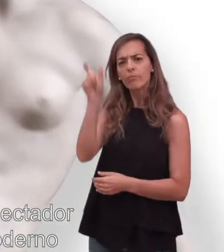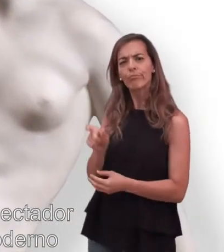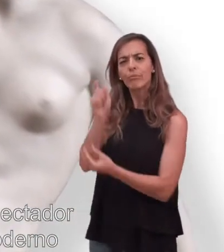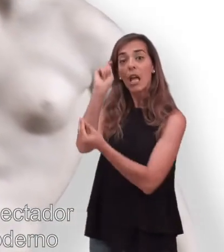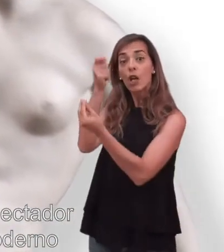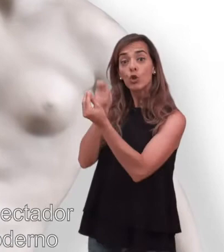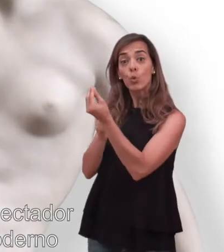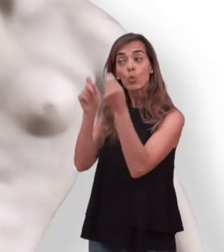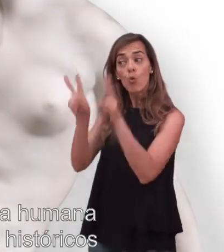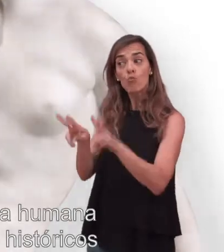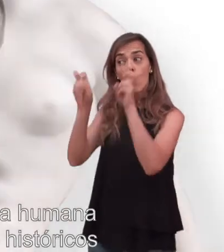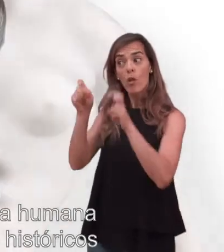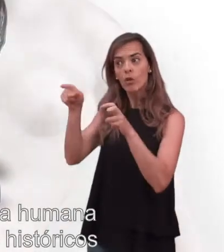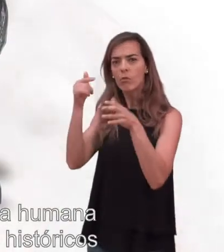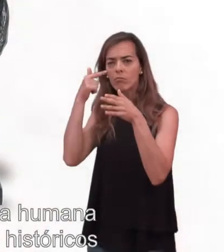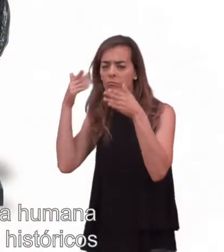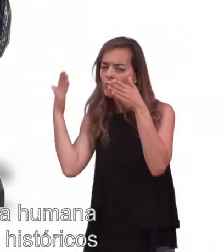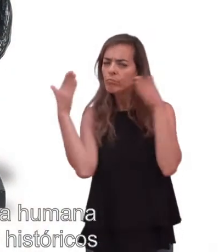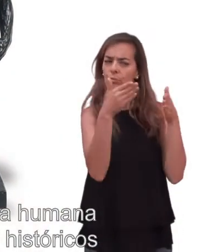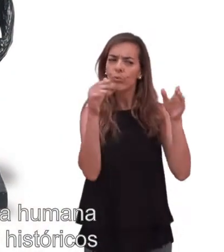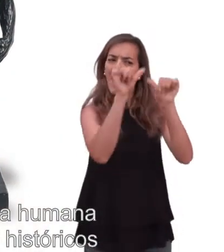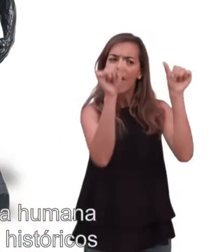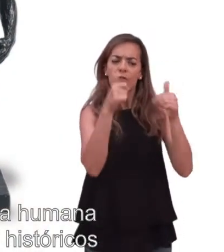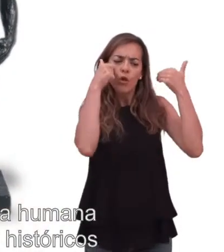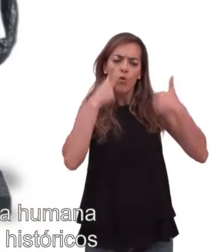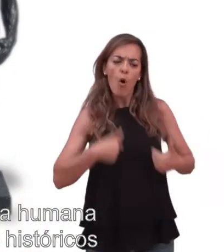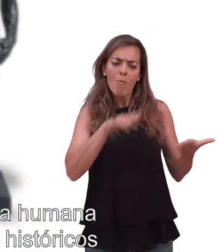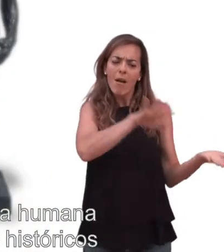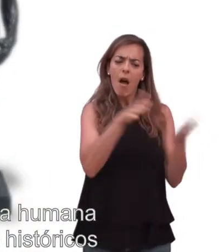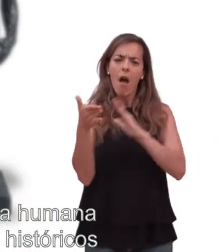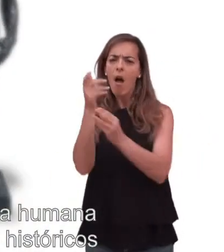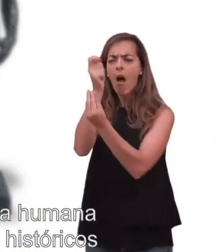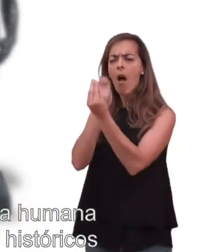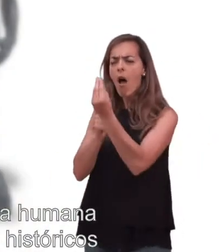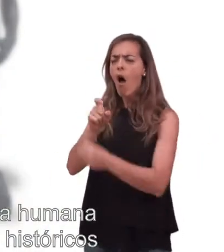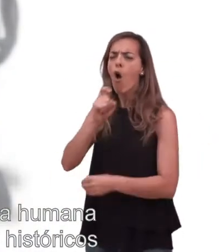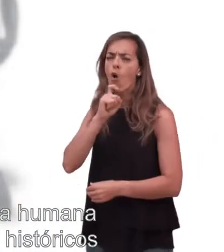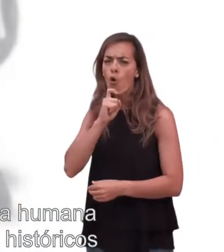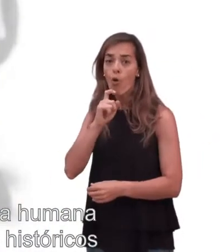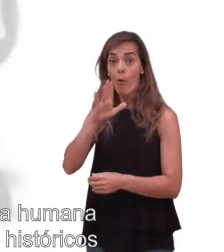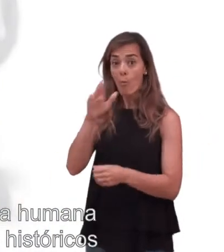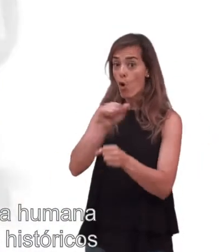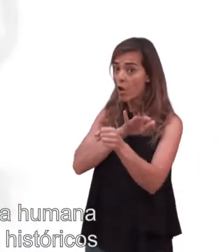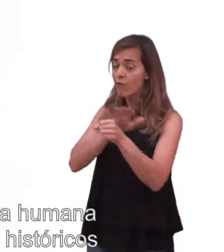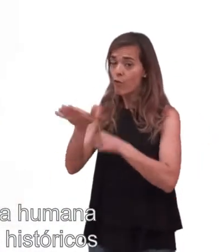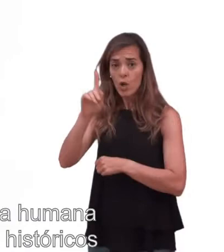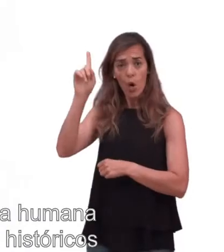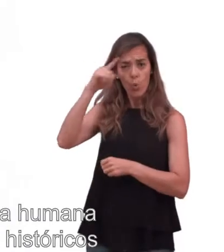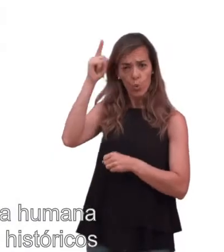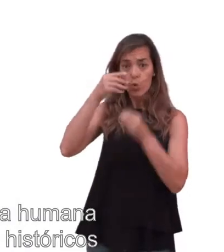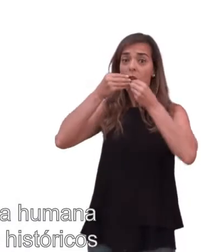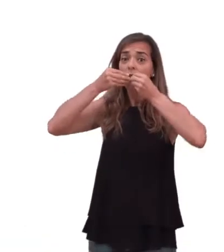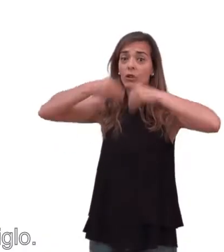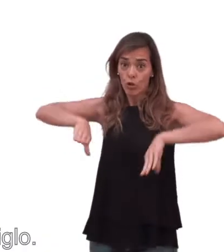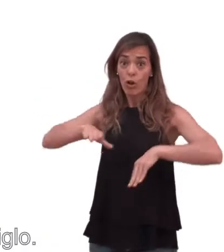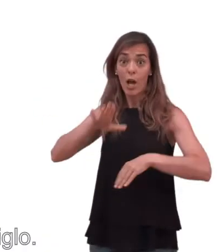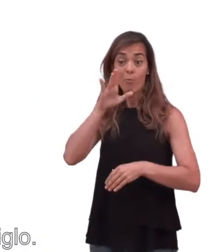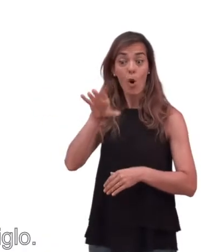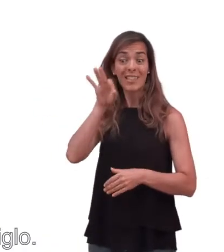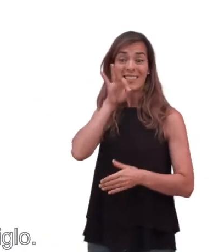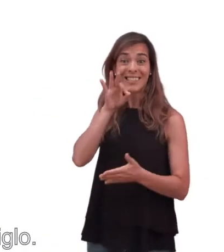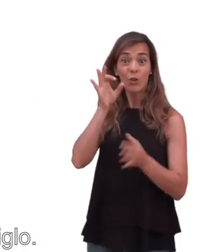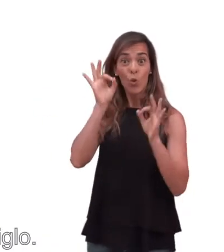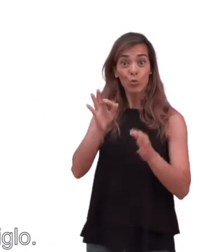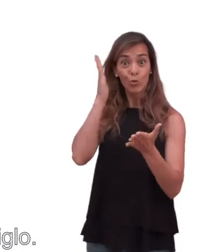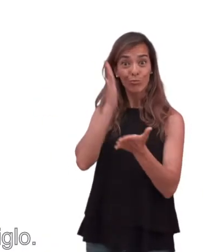el escultor moderno abordó la representación de la figura humana bajo los condicionantes culturales e históricos que marcaron